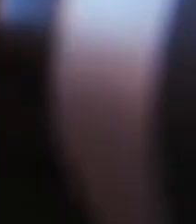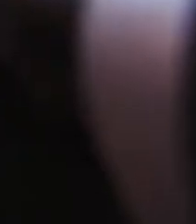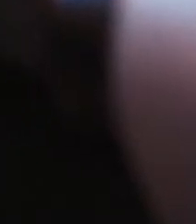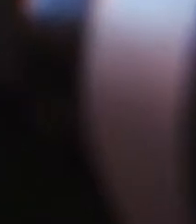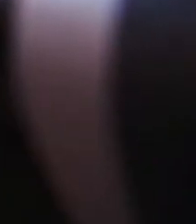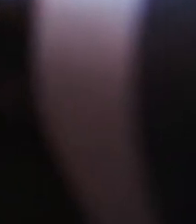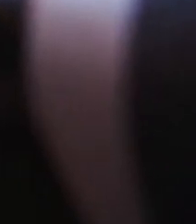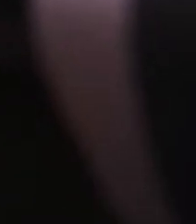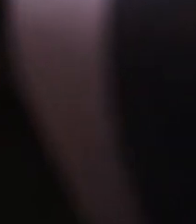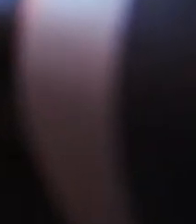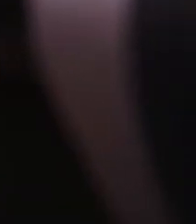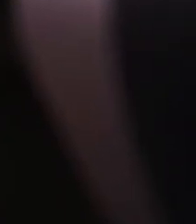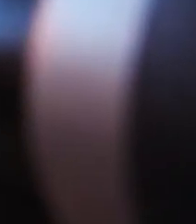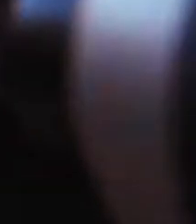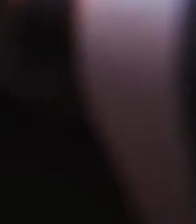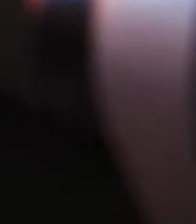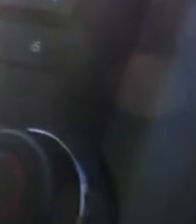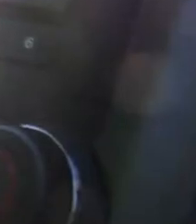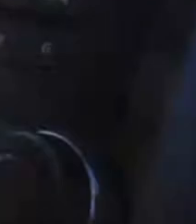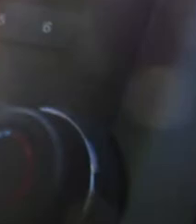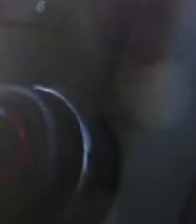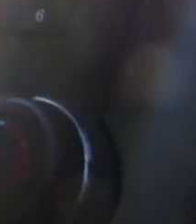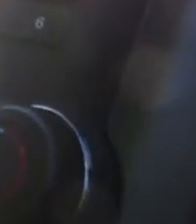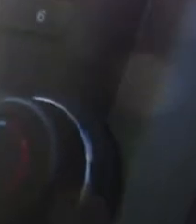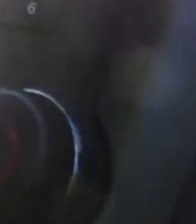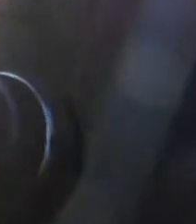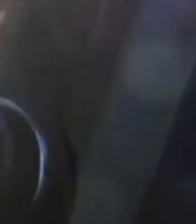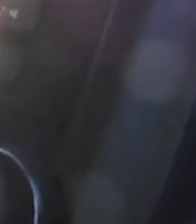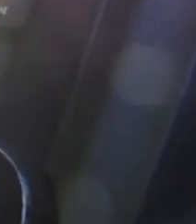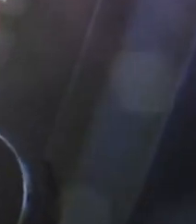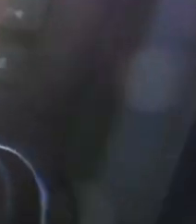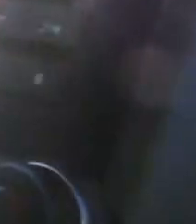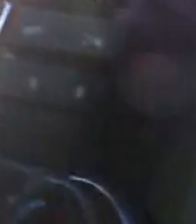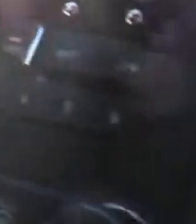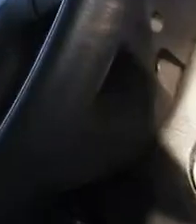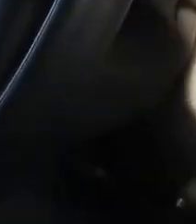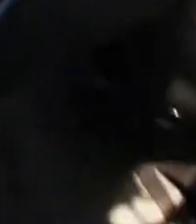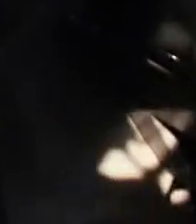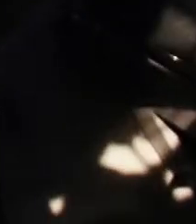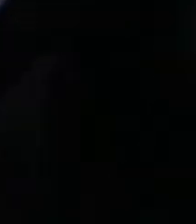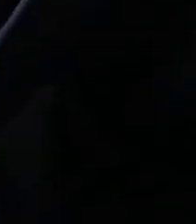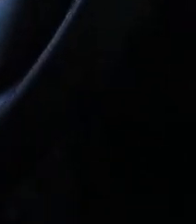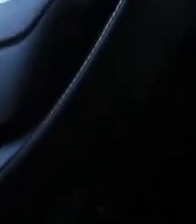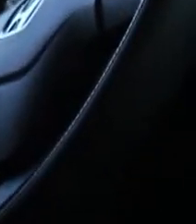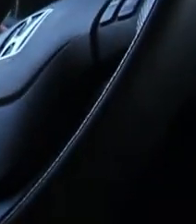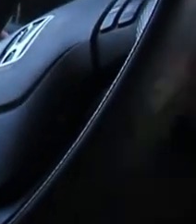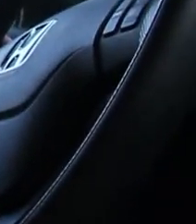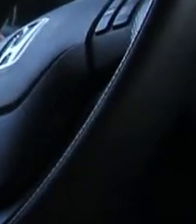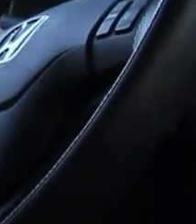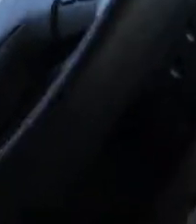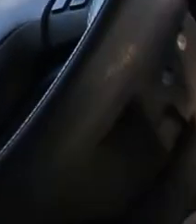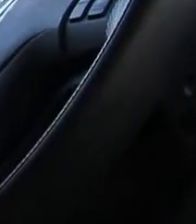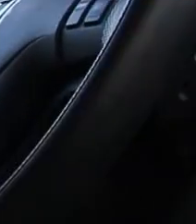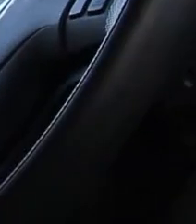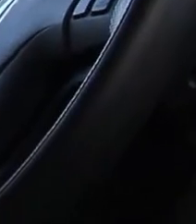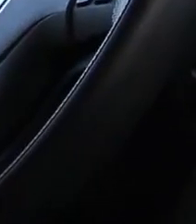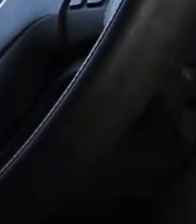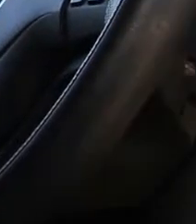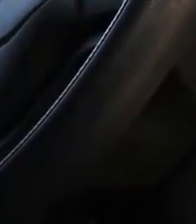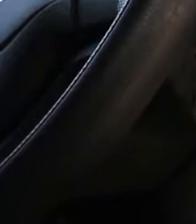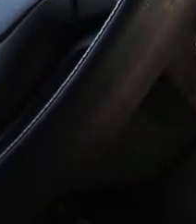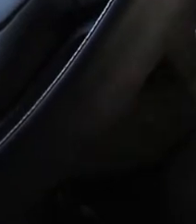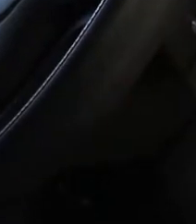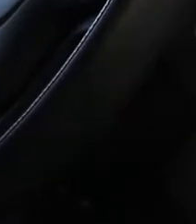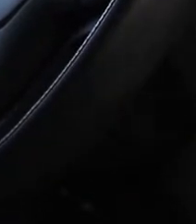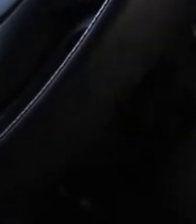Ahora tengo que ir a Costa Rica a conocer. Cuando yo iba, ni el Mall San Pedro estaba. Y dicen que es el más viejo que hay. O que ya